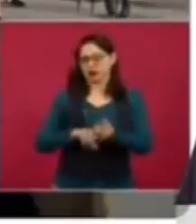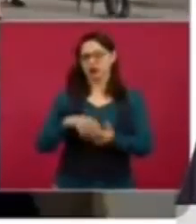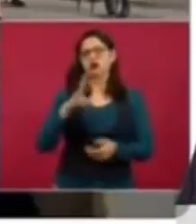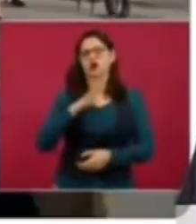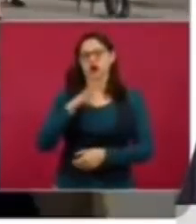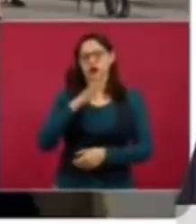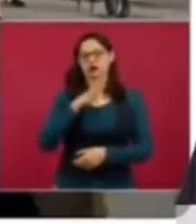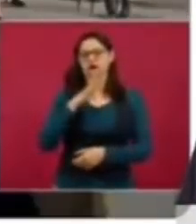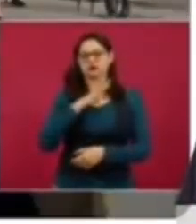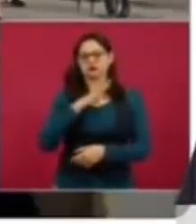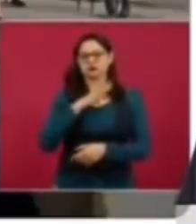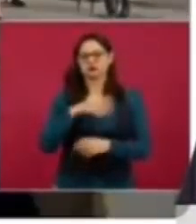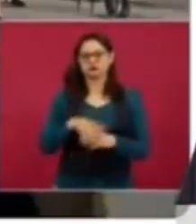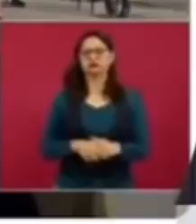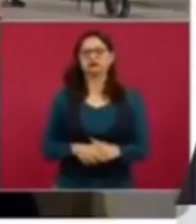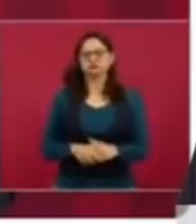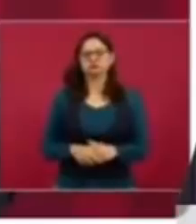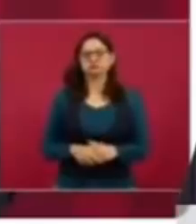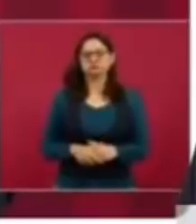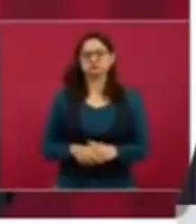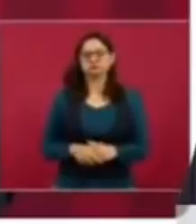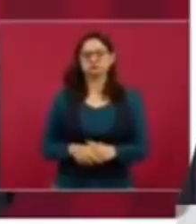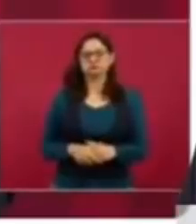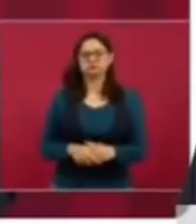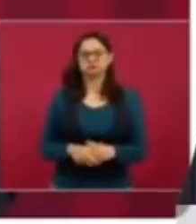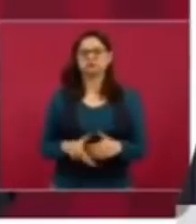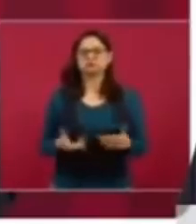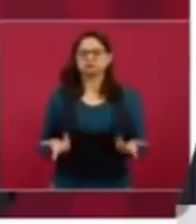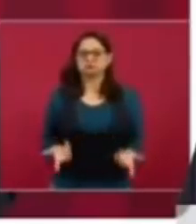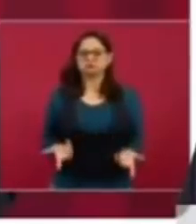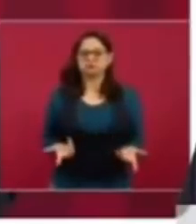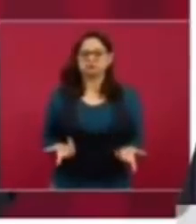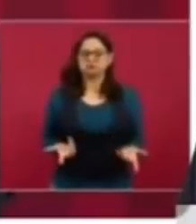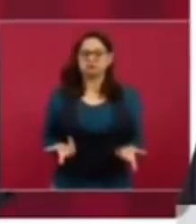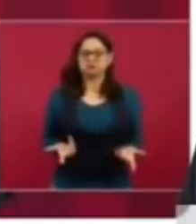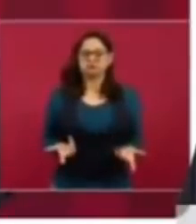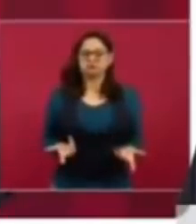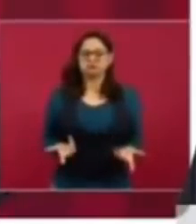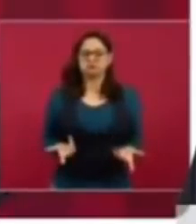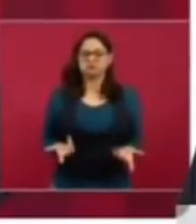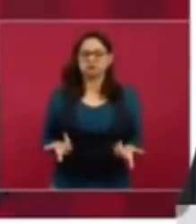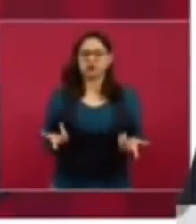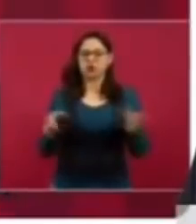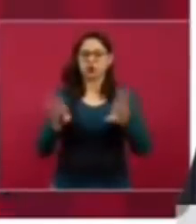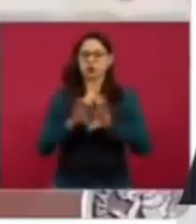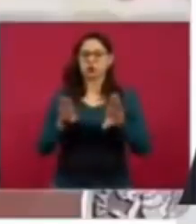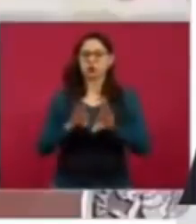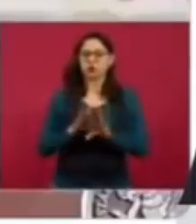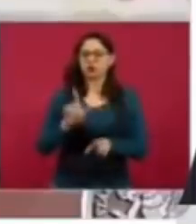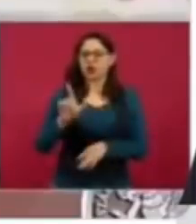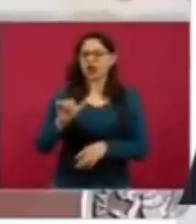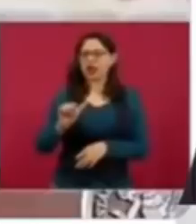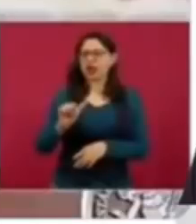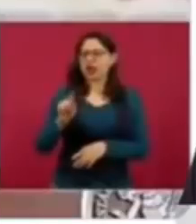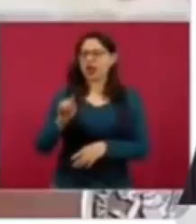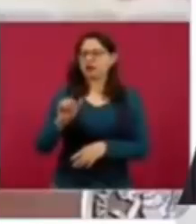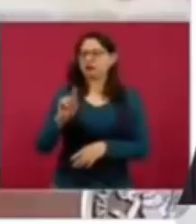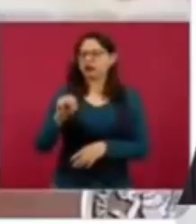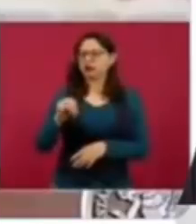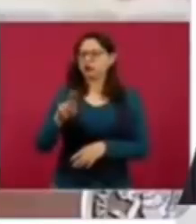y yo tenía el interés por saber dónde se había fundado latinos y quién